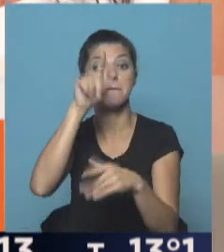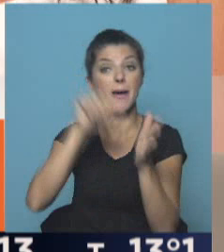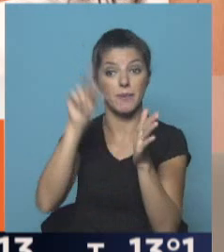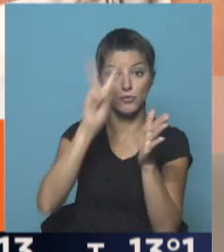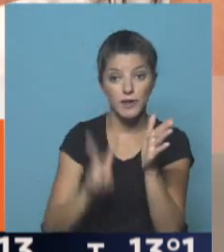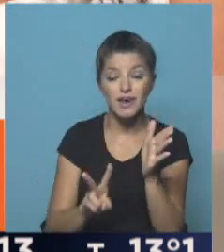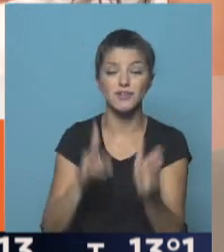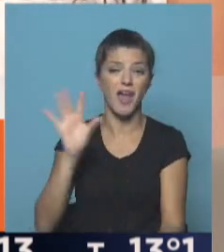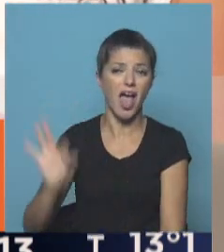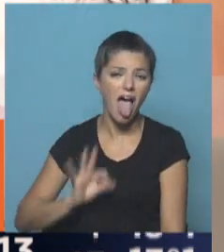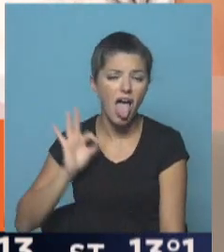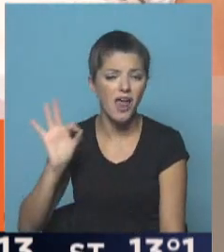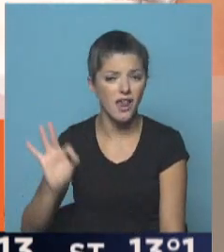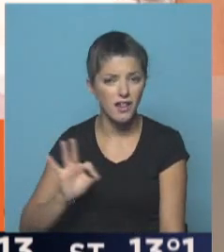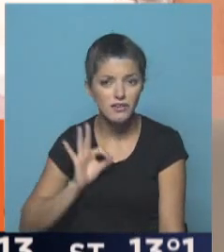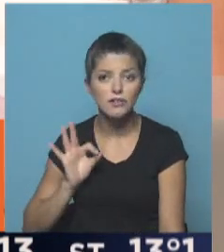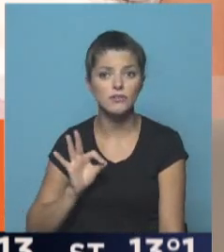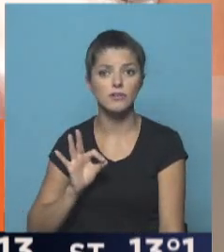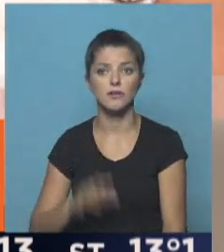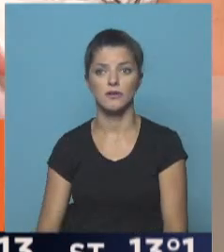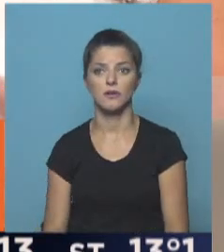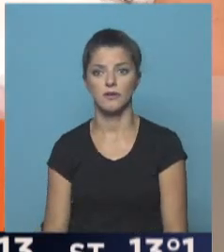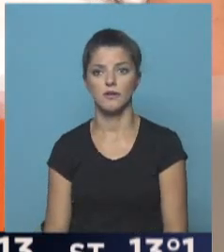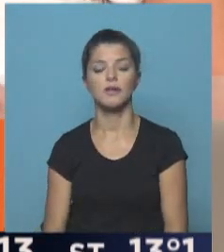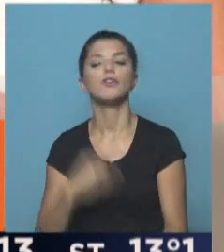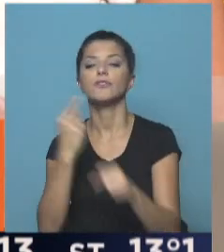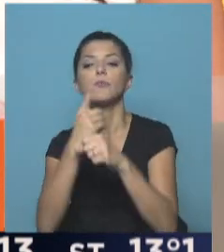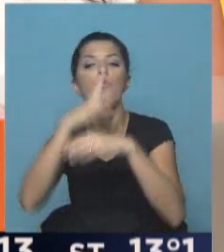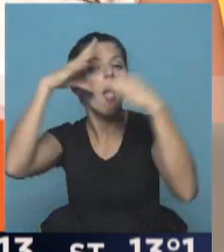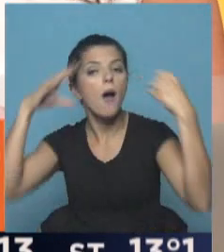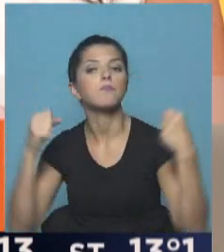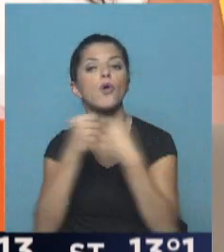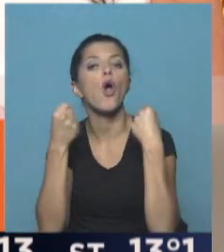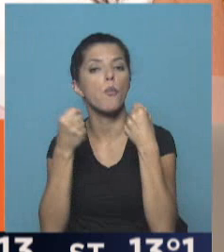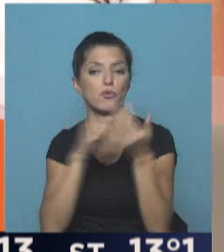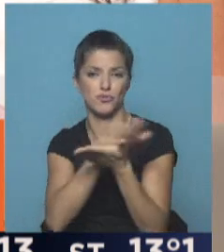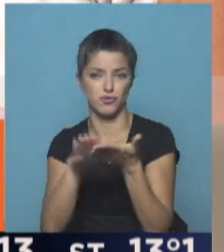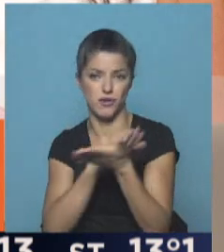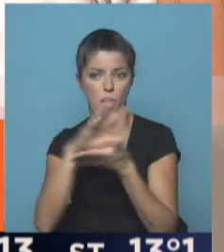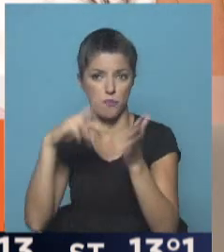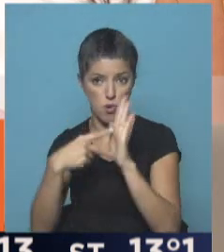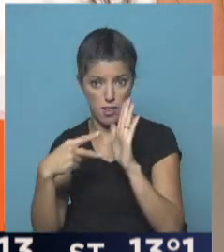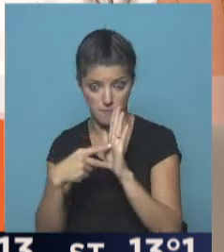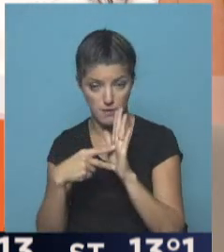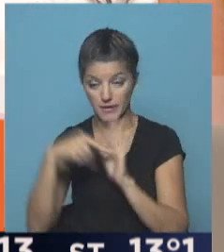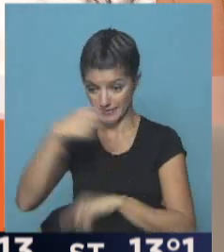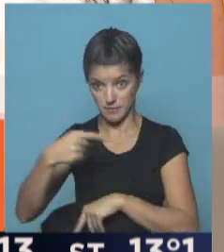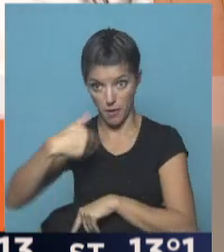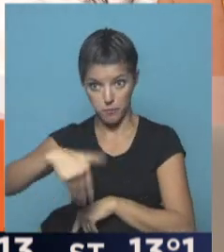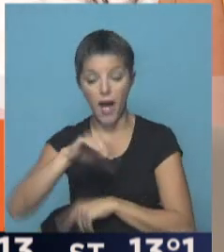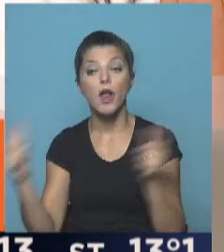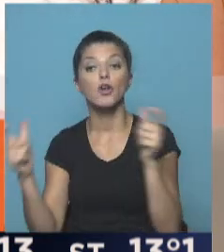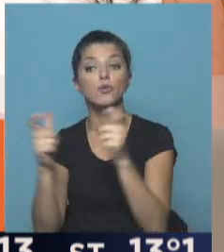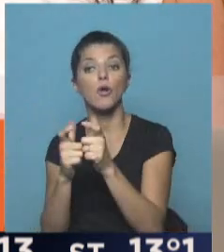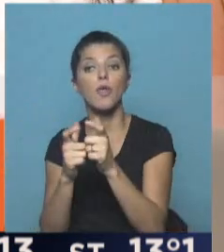años, o sea, van años sin que se pueda acordar desde afuera qué hacer con Venezuela. Esta semana va a haber una reunión del Consejo